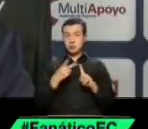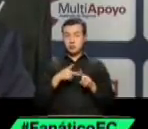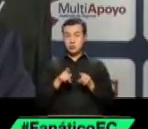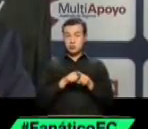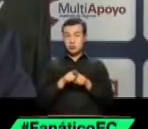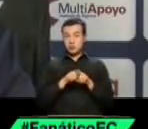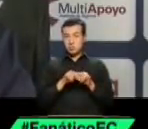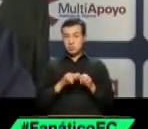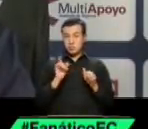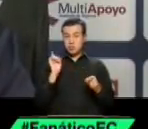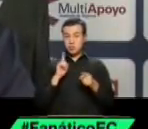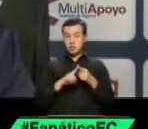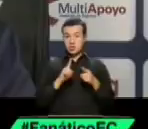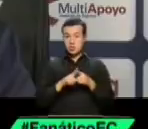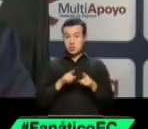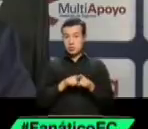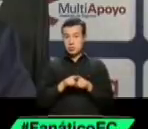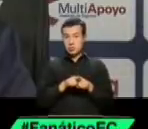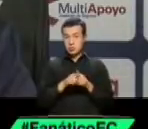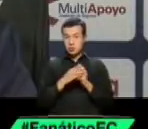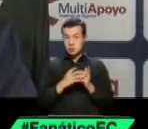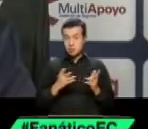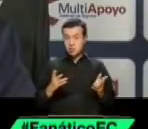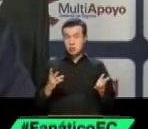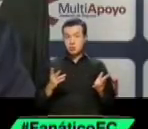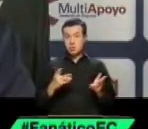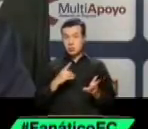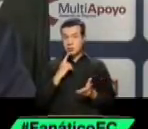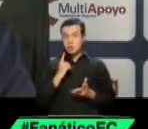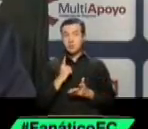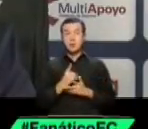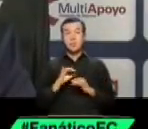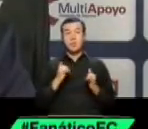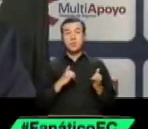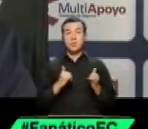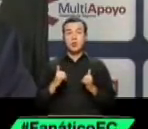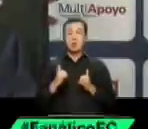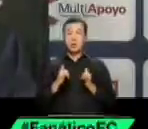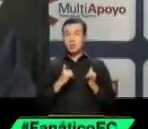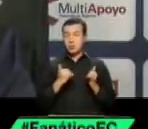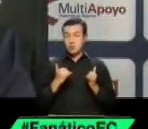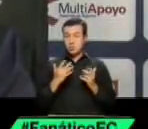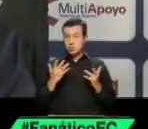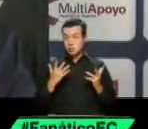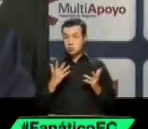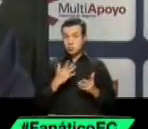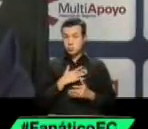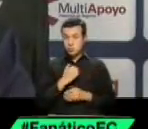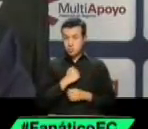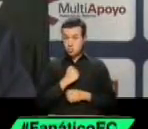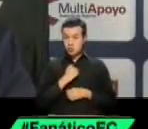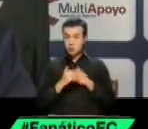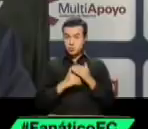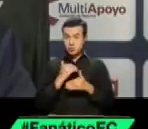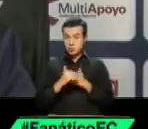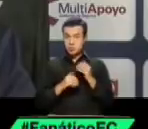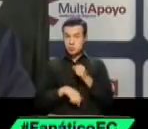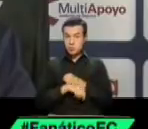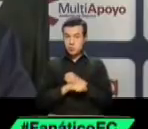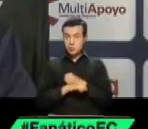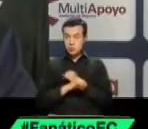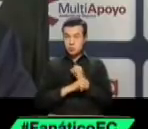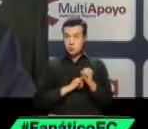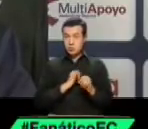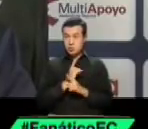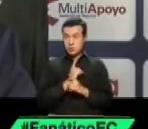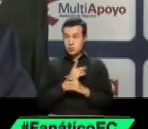queda en el campeonato. Pero bueno, obviamente son jugadores que están saliendo ahora, que están dando sus primeros pasos en el fútbol profesional,